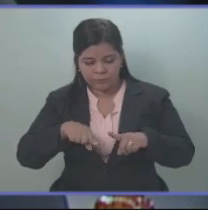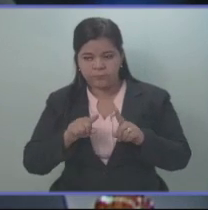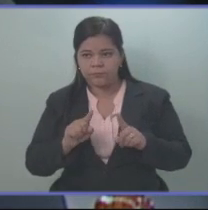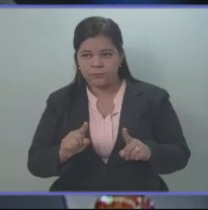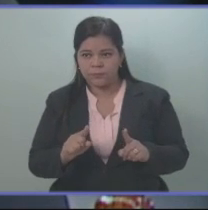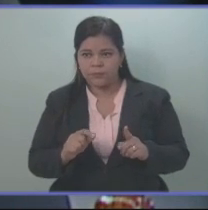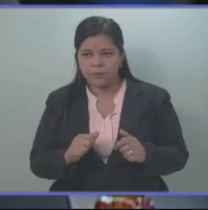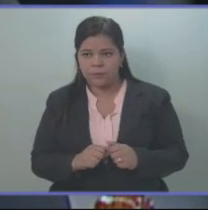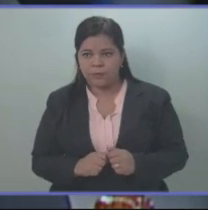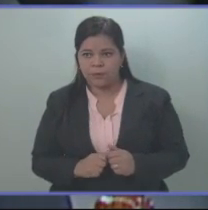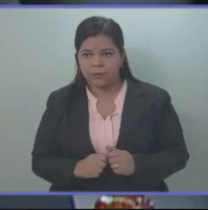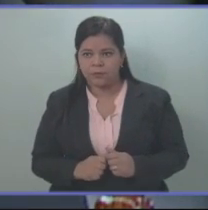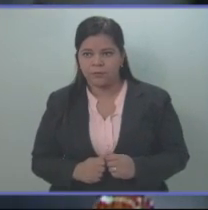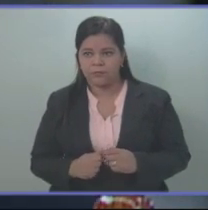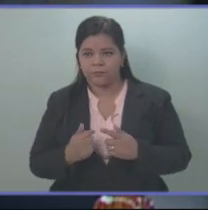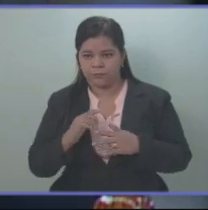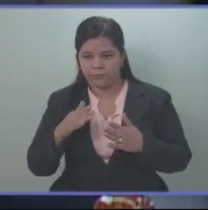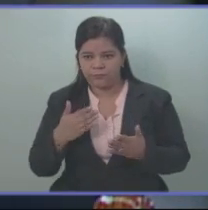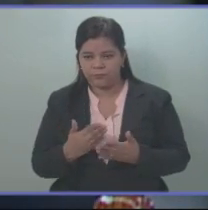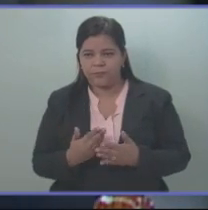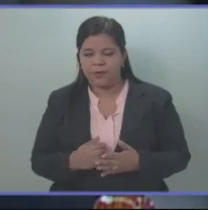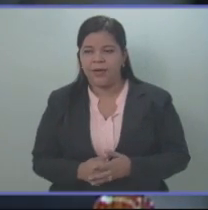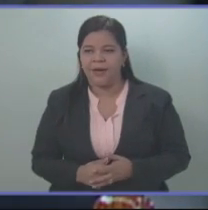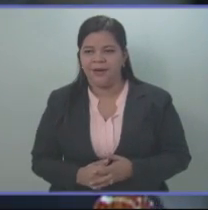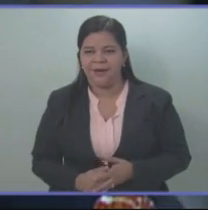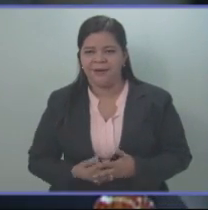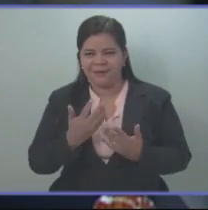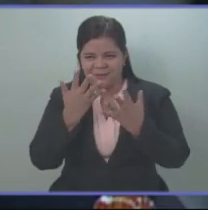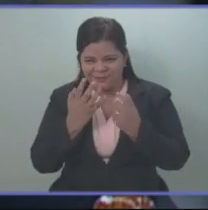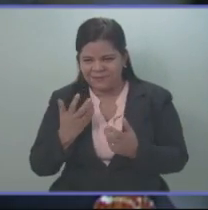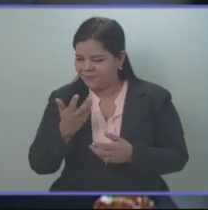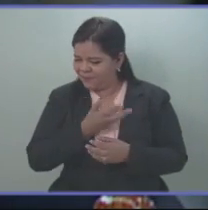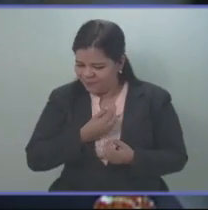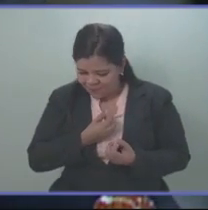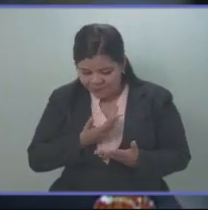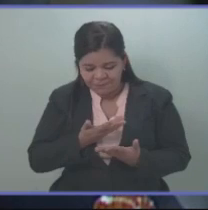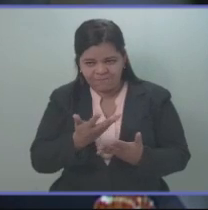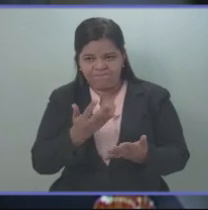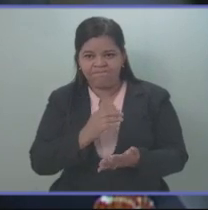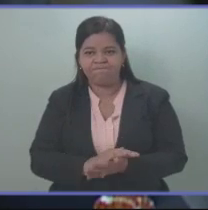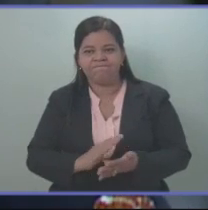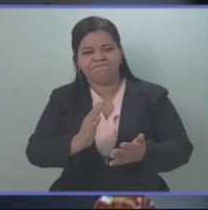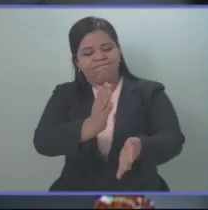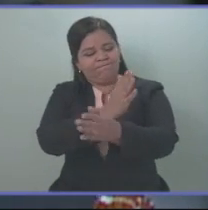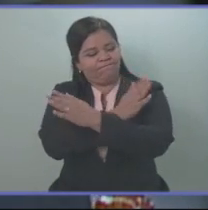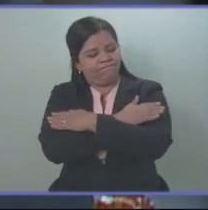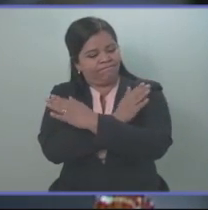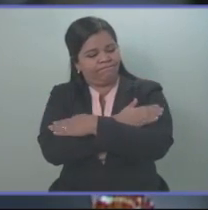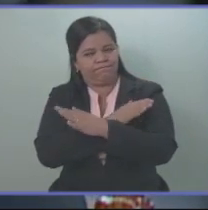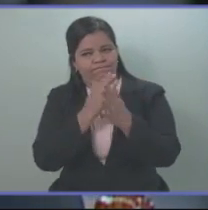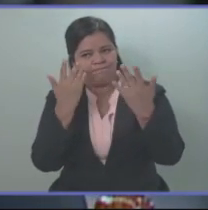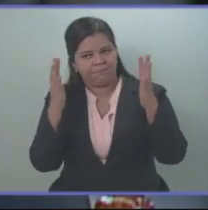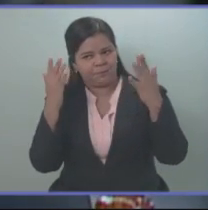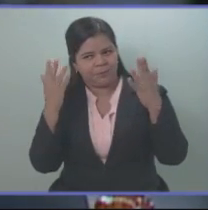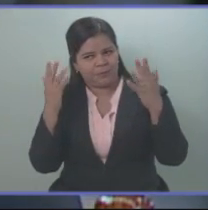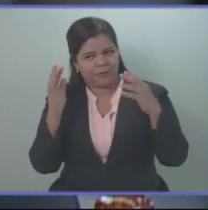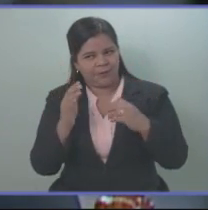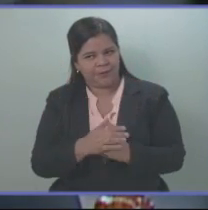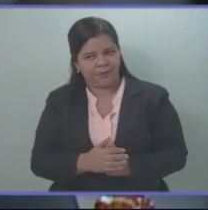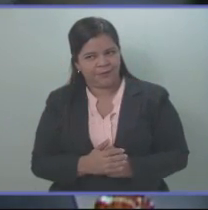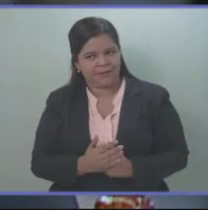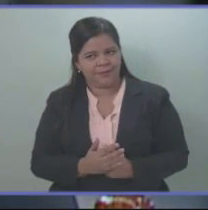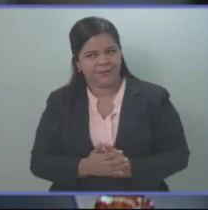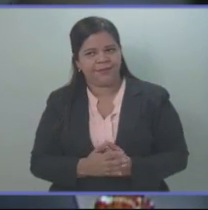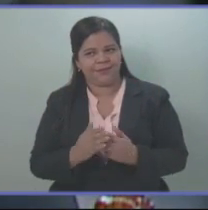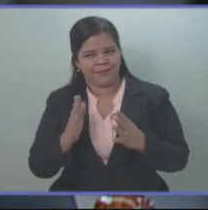los medios legislativos. Quiero sumarme también a la felicitación de la